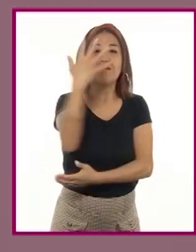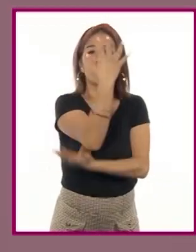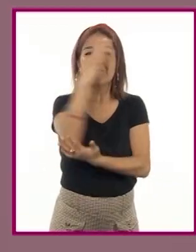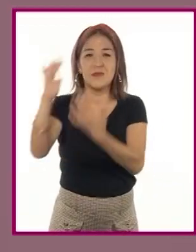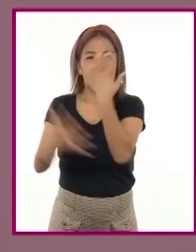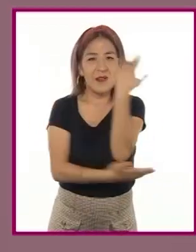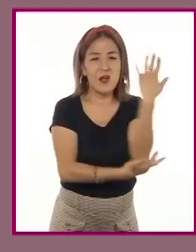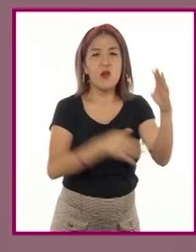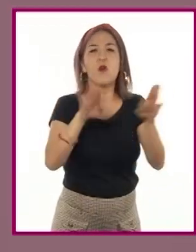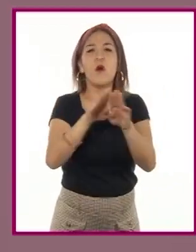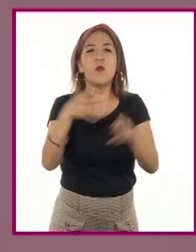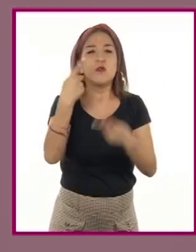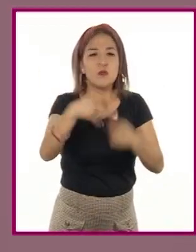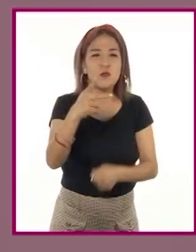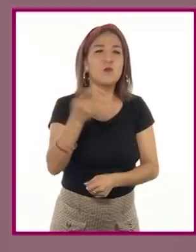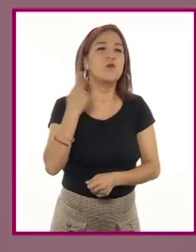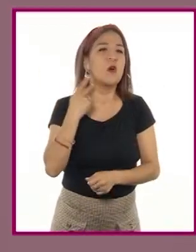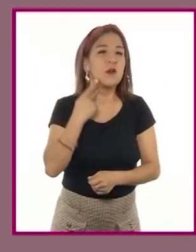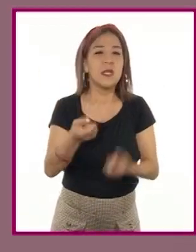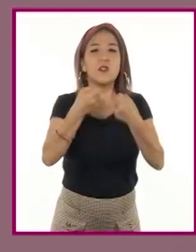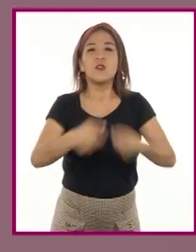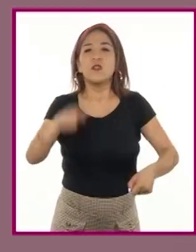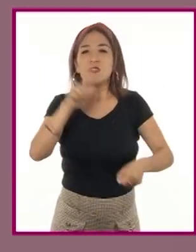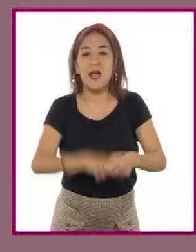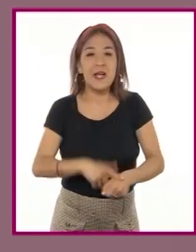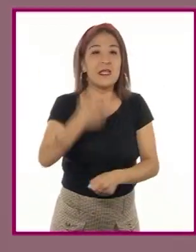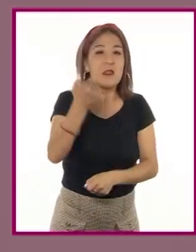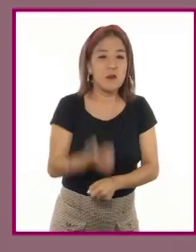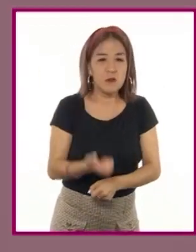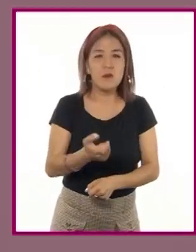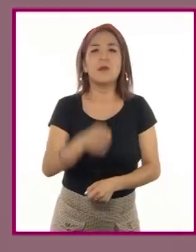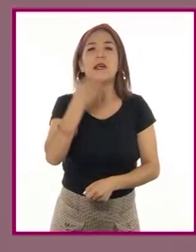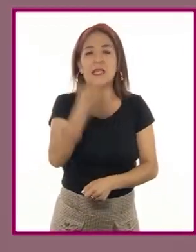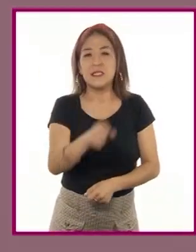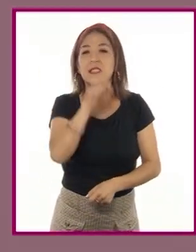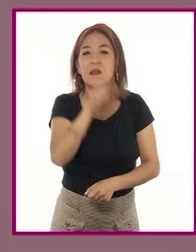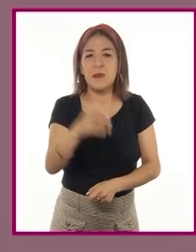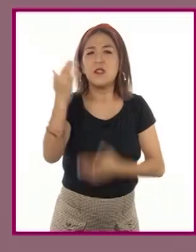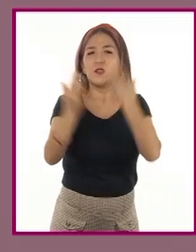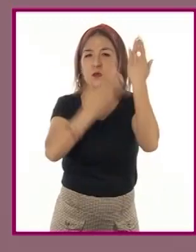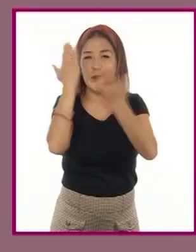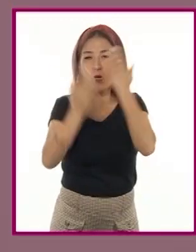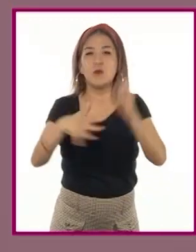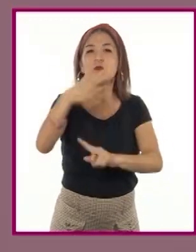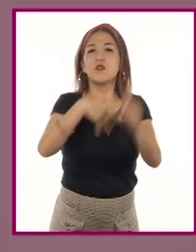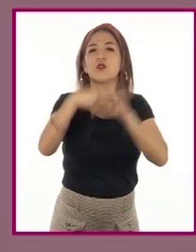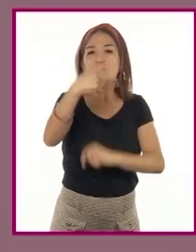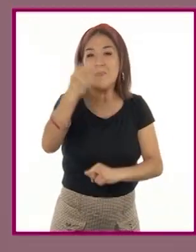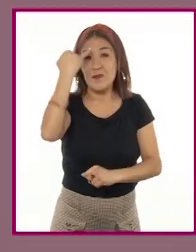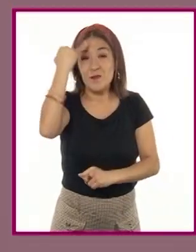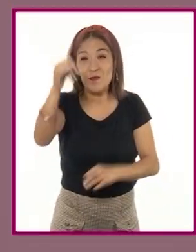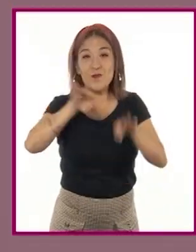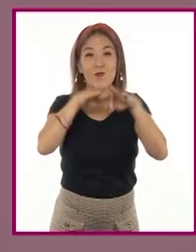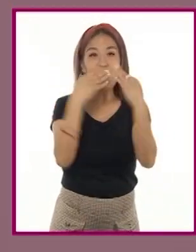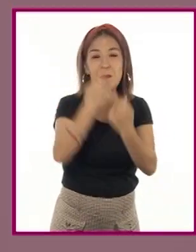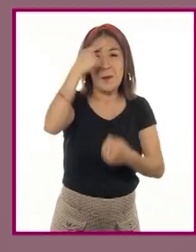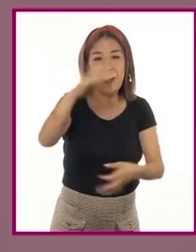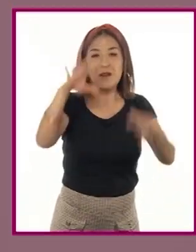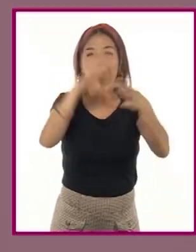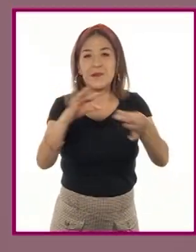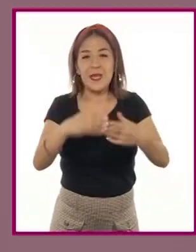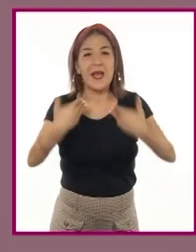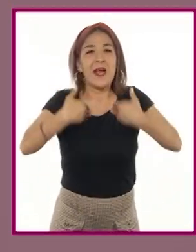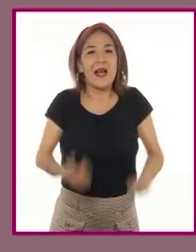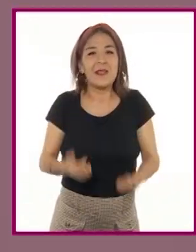organización social, política y económica. Estudiamos también su cosmogonía y su manera de explicar y entender